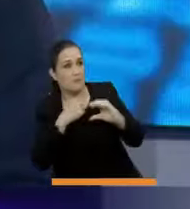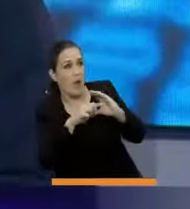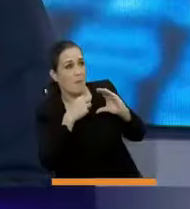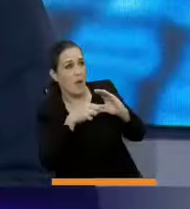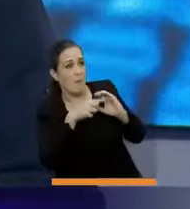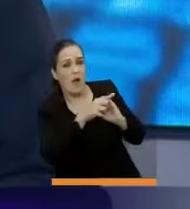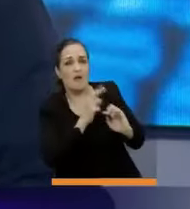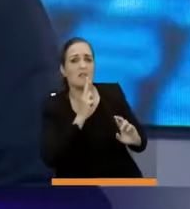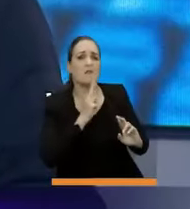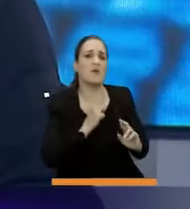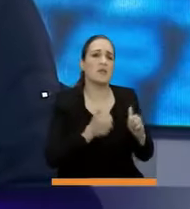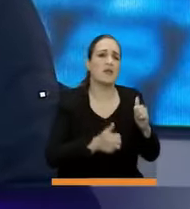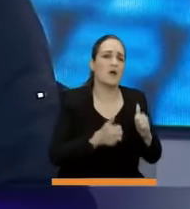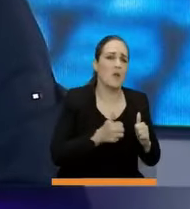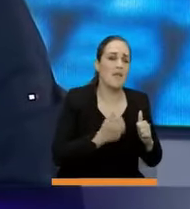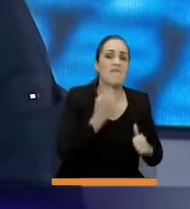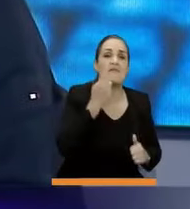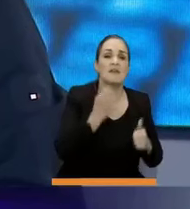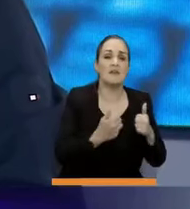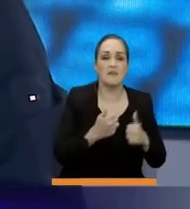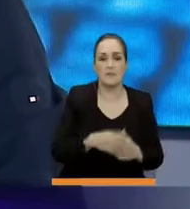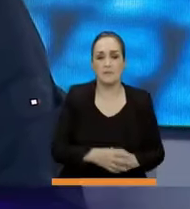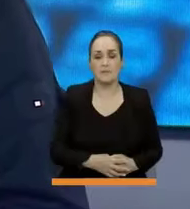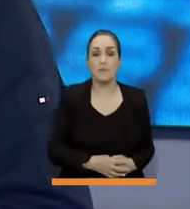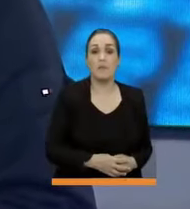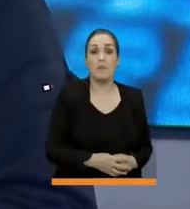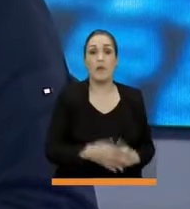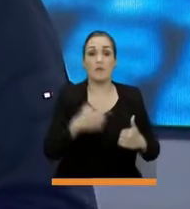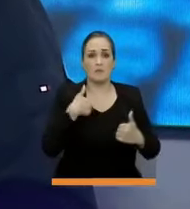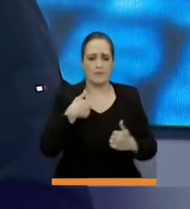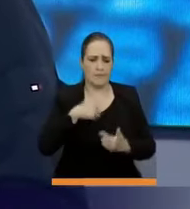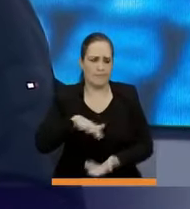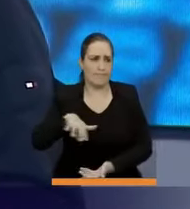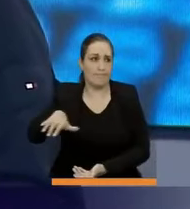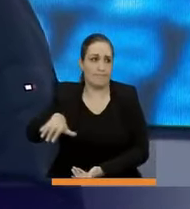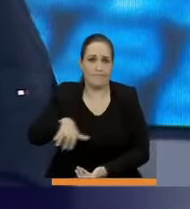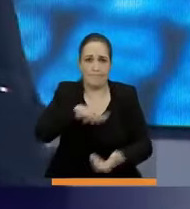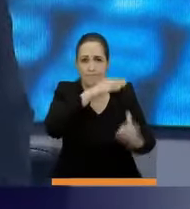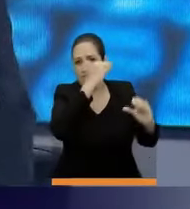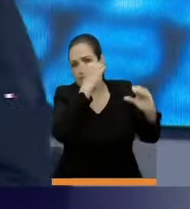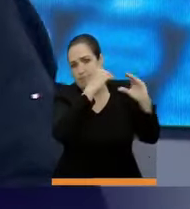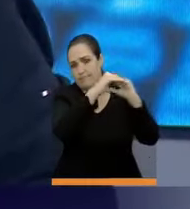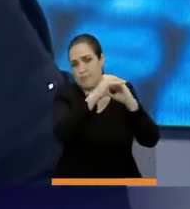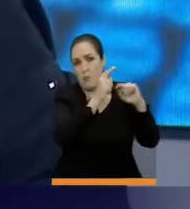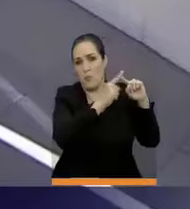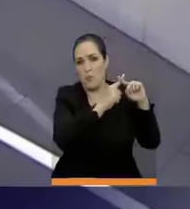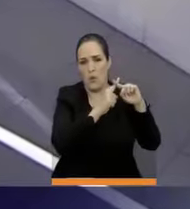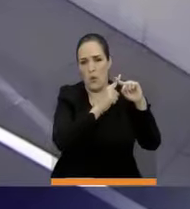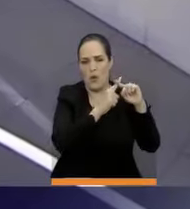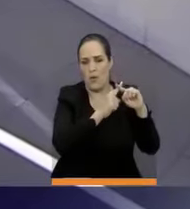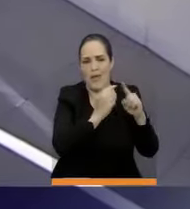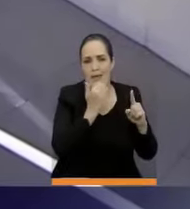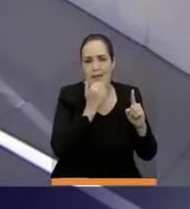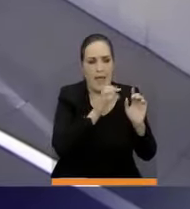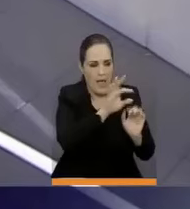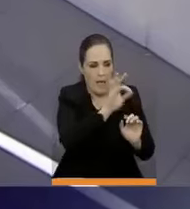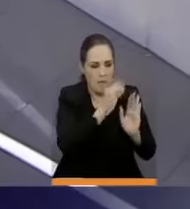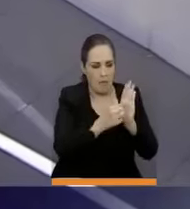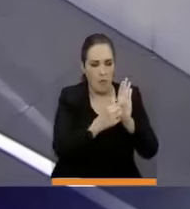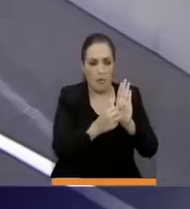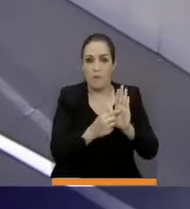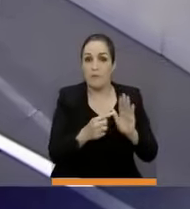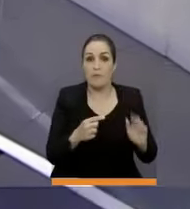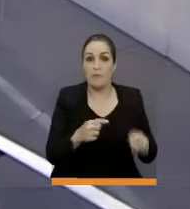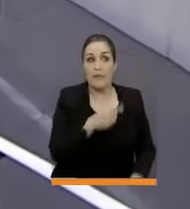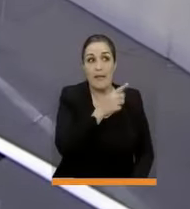El universo que le he puesto en conocimiento a la Procuraduría pasa, por ejemplo, una respuesta importante que nos